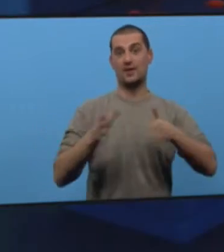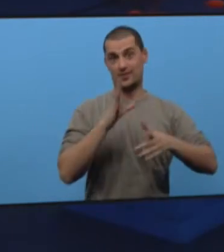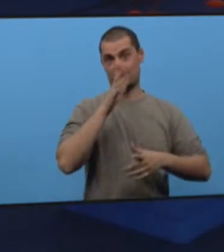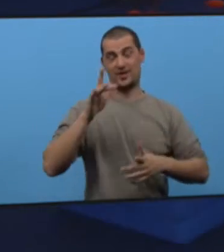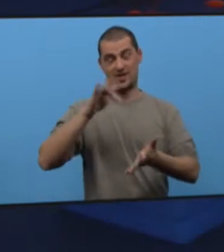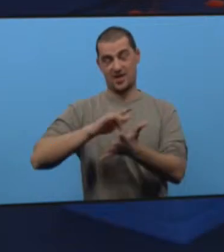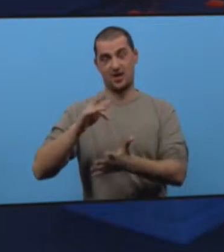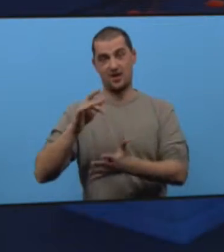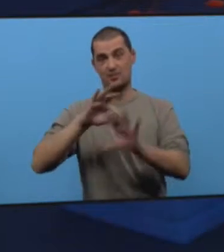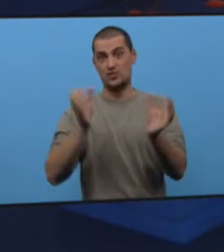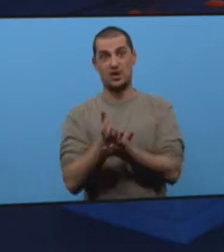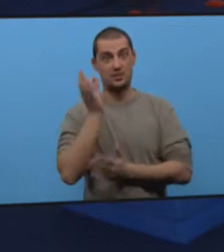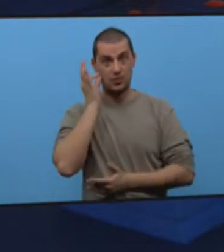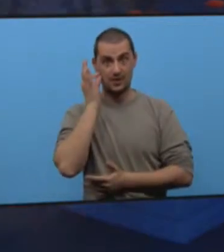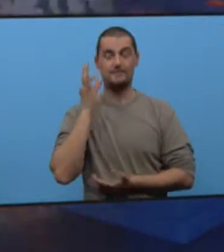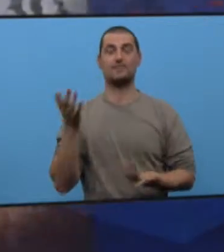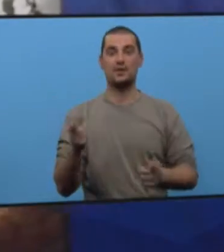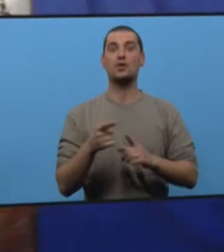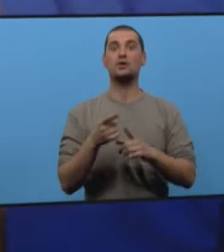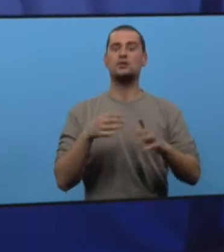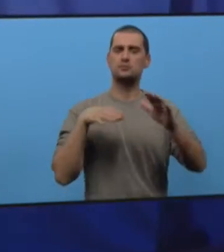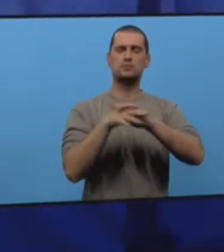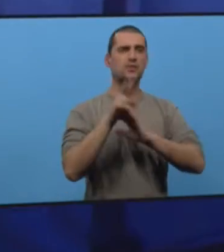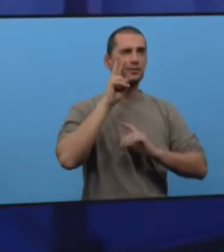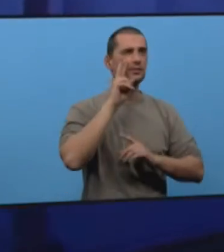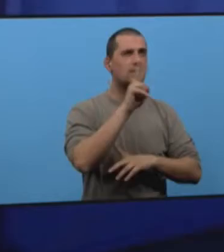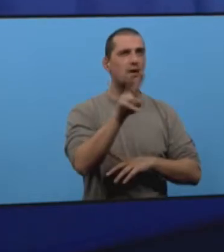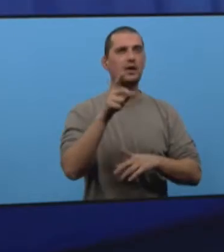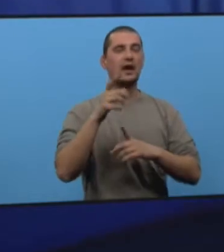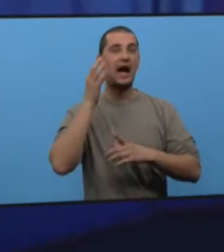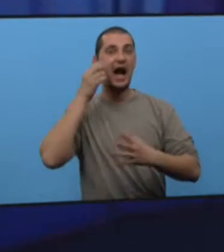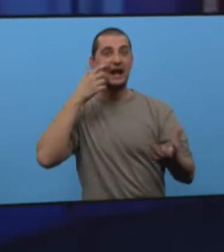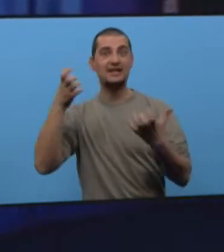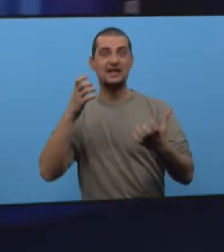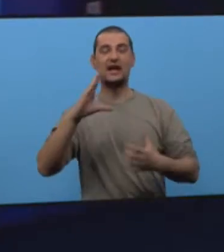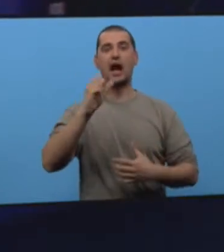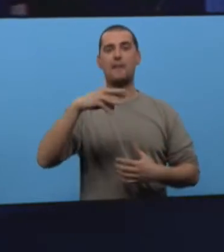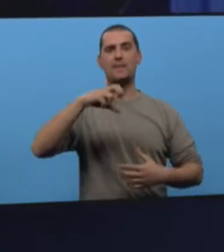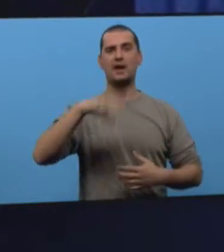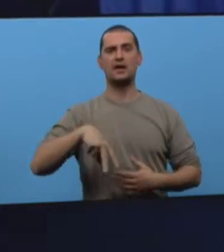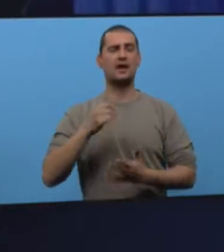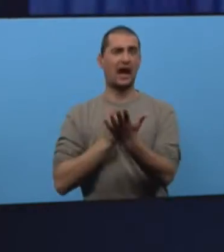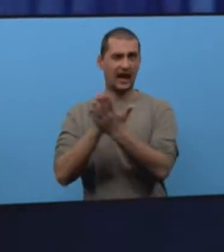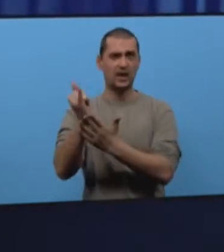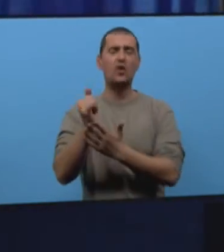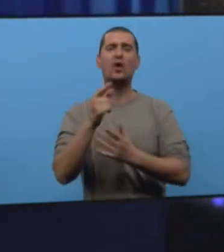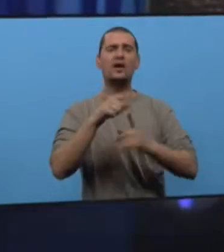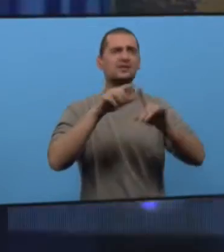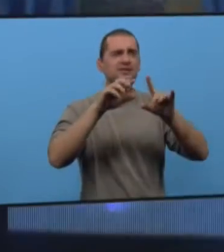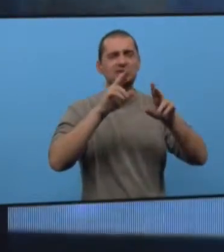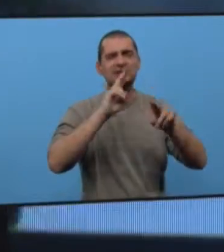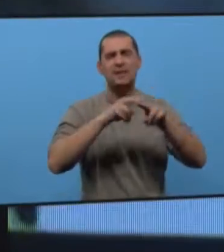da Muller. Así, convida a entrar o espectador, a artista lucense Carmen Granxeiro, a este pequeno universo que define